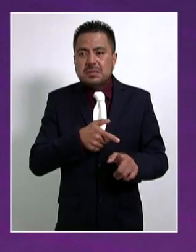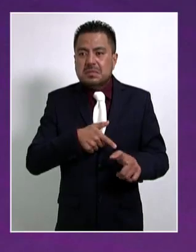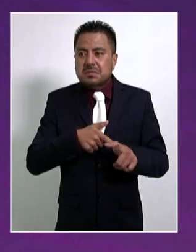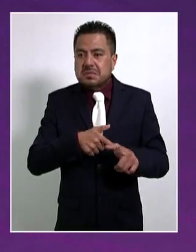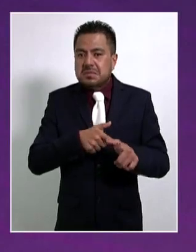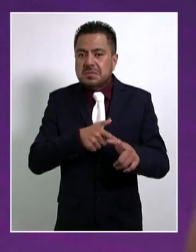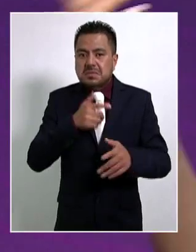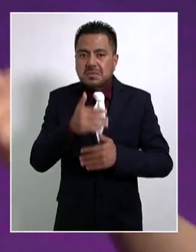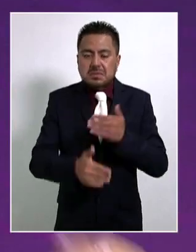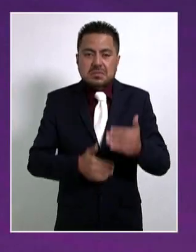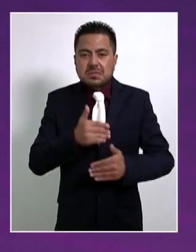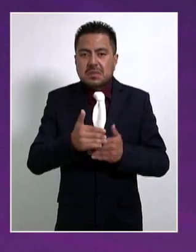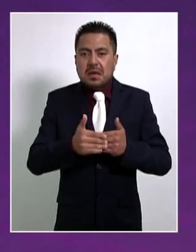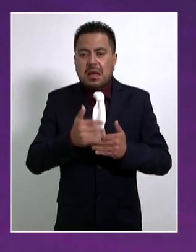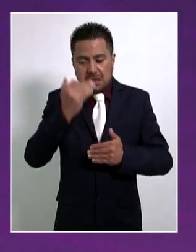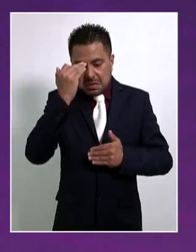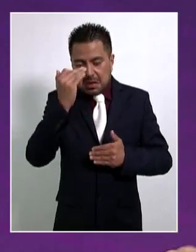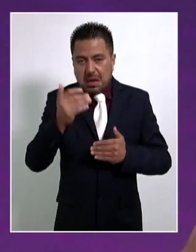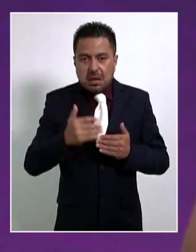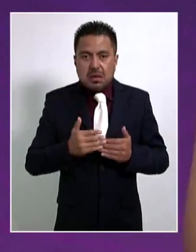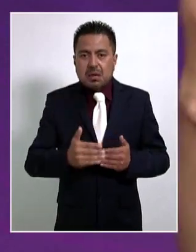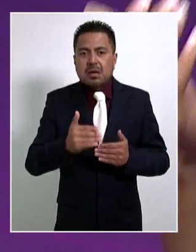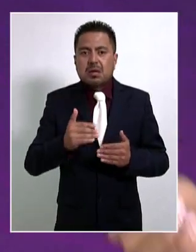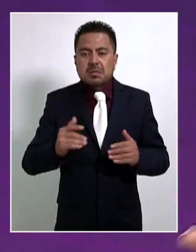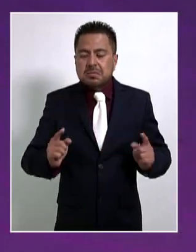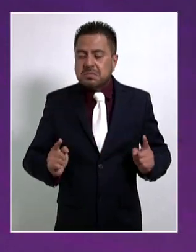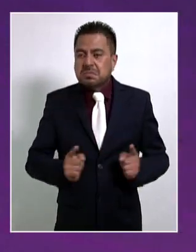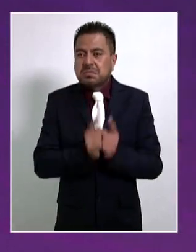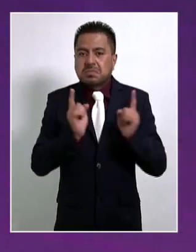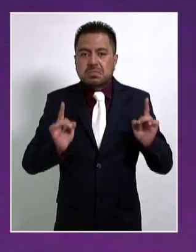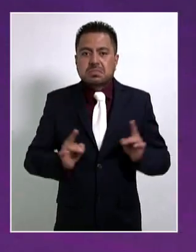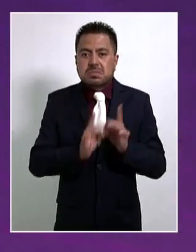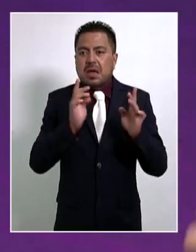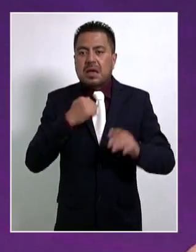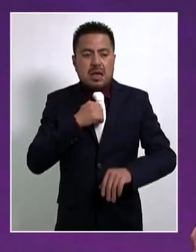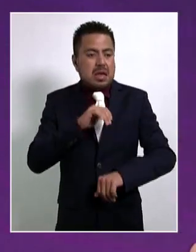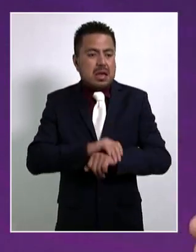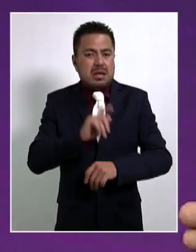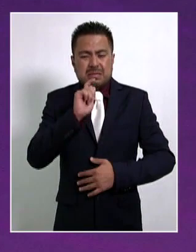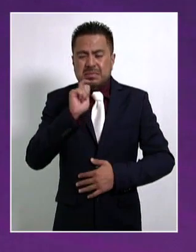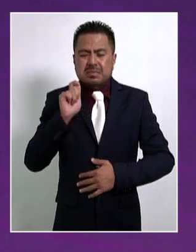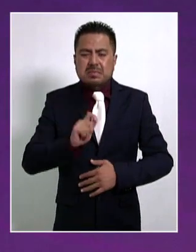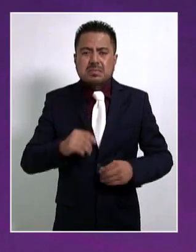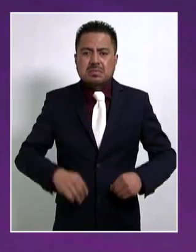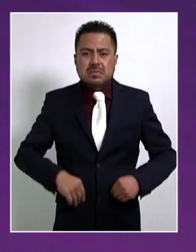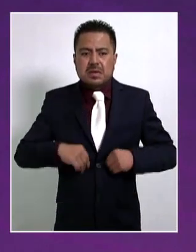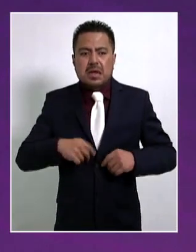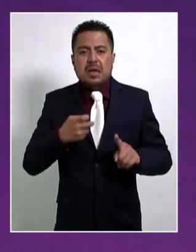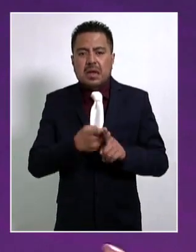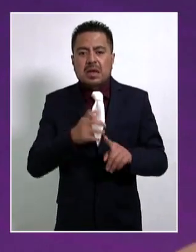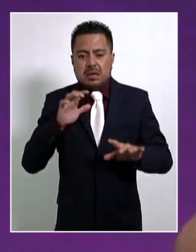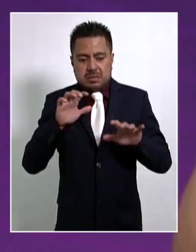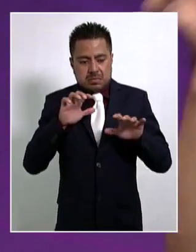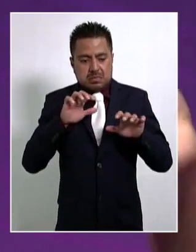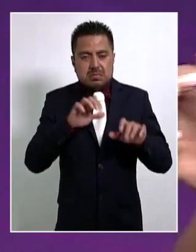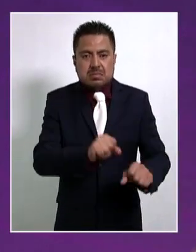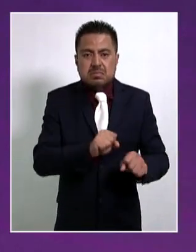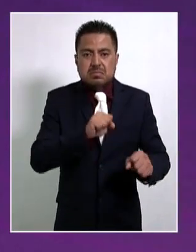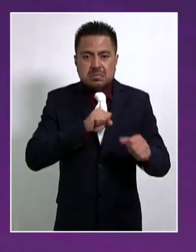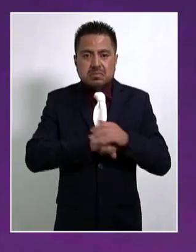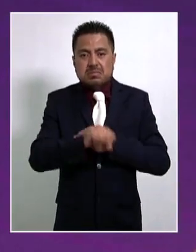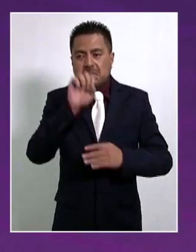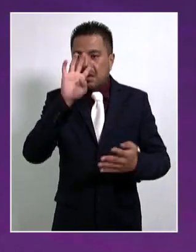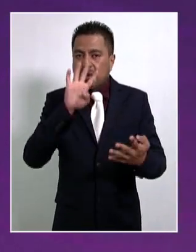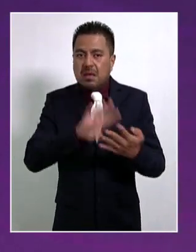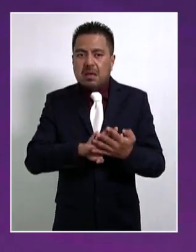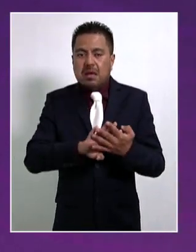siguiendo como el paso del tiempo, llega un momento en el que a mi mejor amiga con la que viví es apresada. Ella llega a la